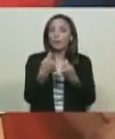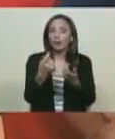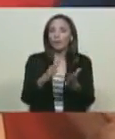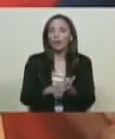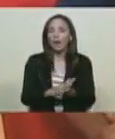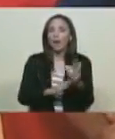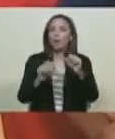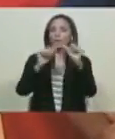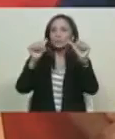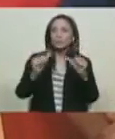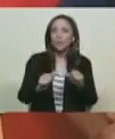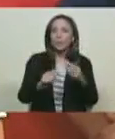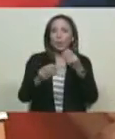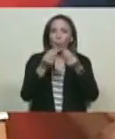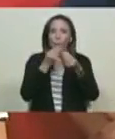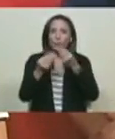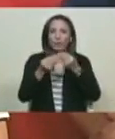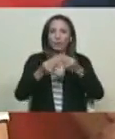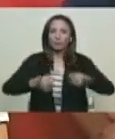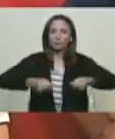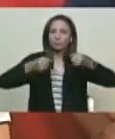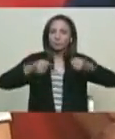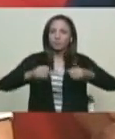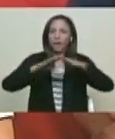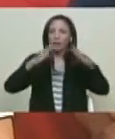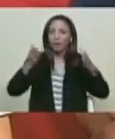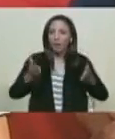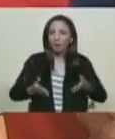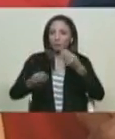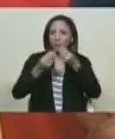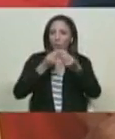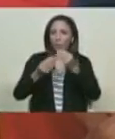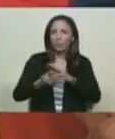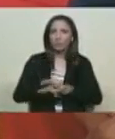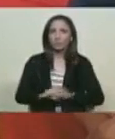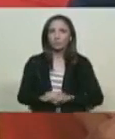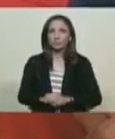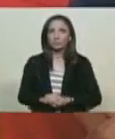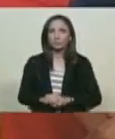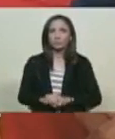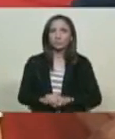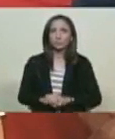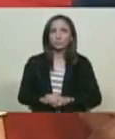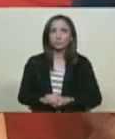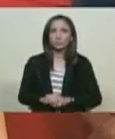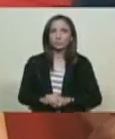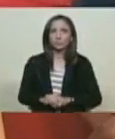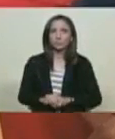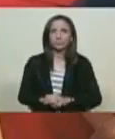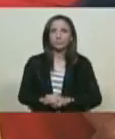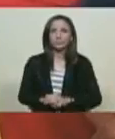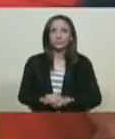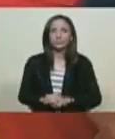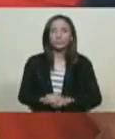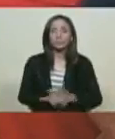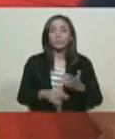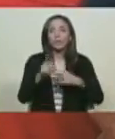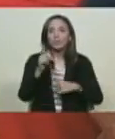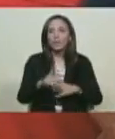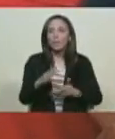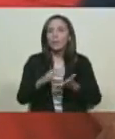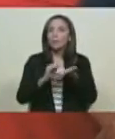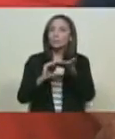del sistema de distribución de los comités locales de abastecimiento y producción, los CLAP, para